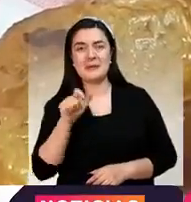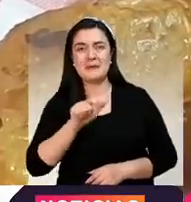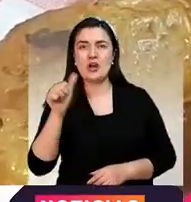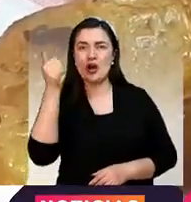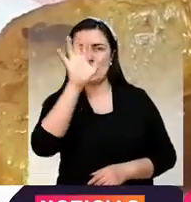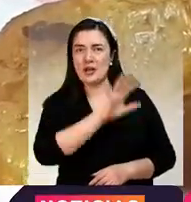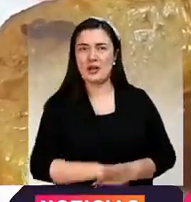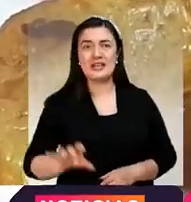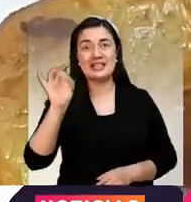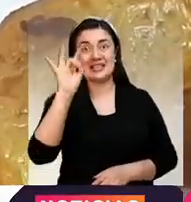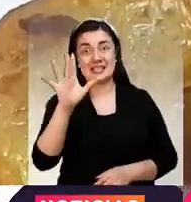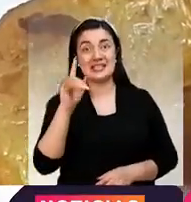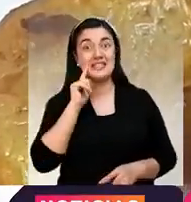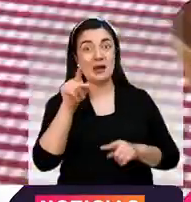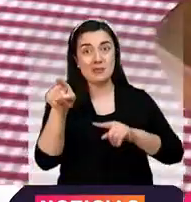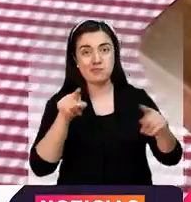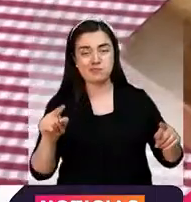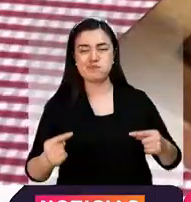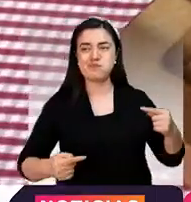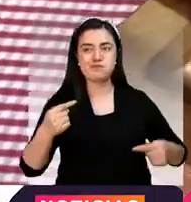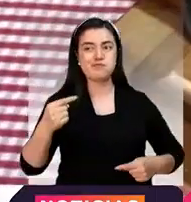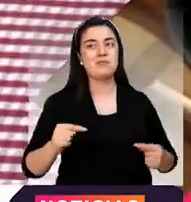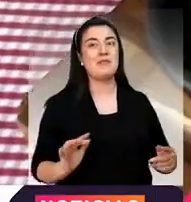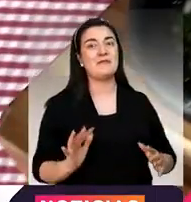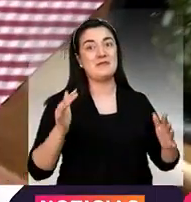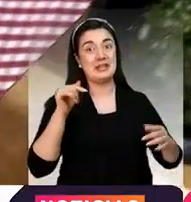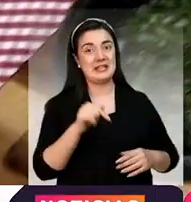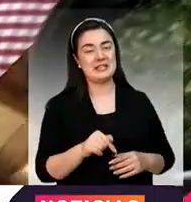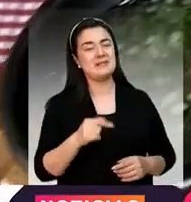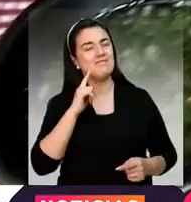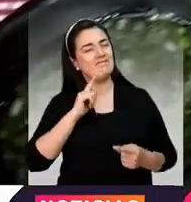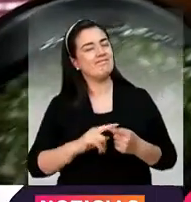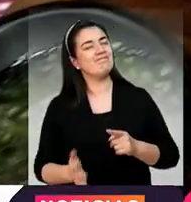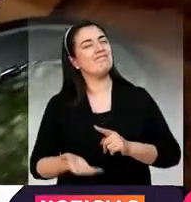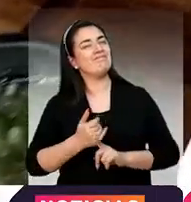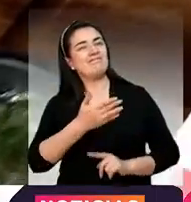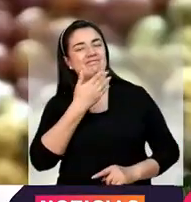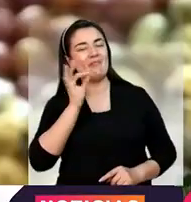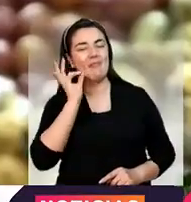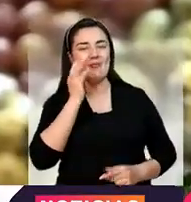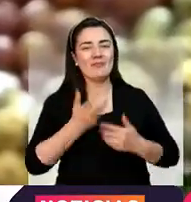plazas de mercado en el Fritanga Fest y quiere lograr el mejor sabor en una